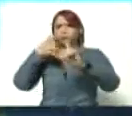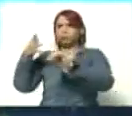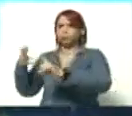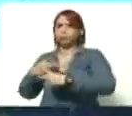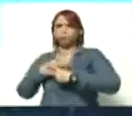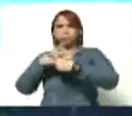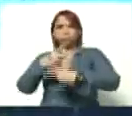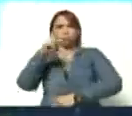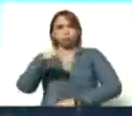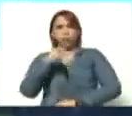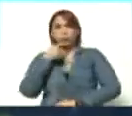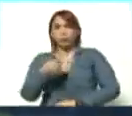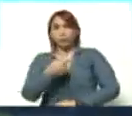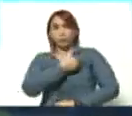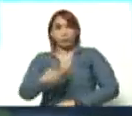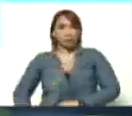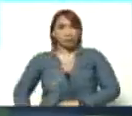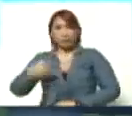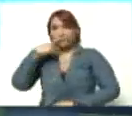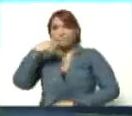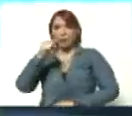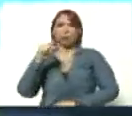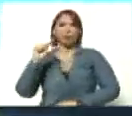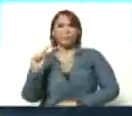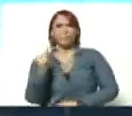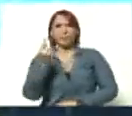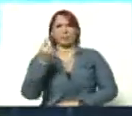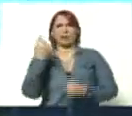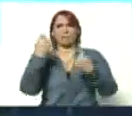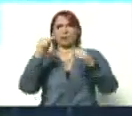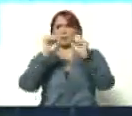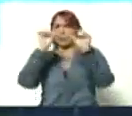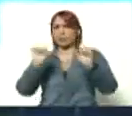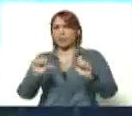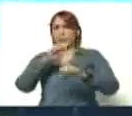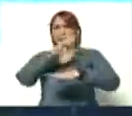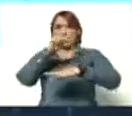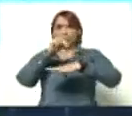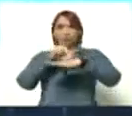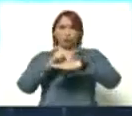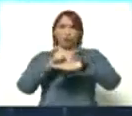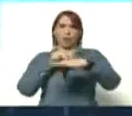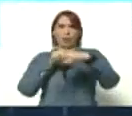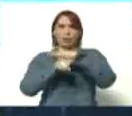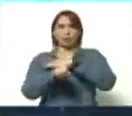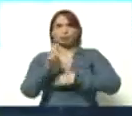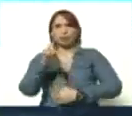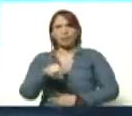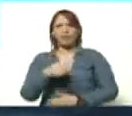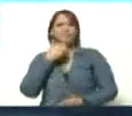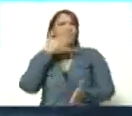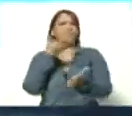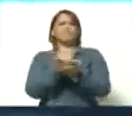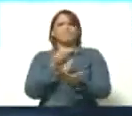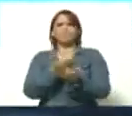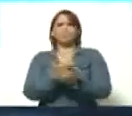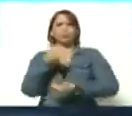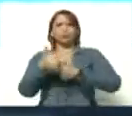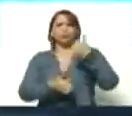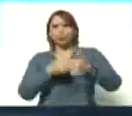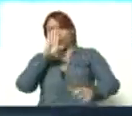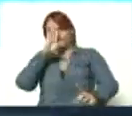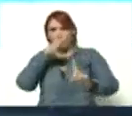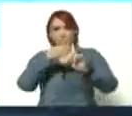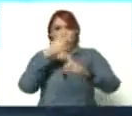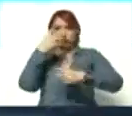lo ha orientado el presidente Nicolás Maduro, que fue la primera fase del Sistema Nacional de Ingreso. Esto con el propósito de ir al territorio